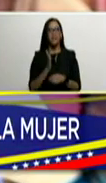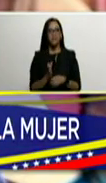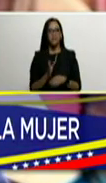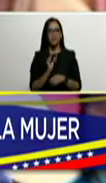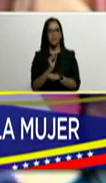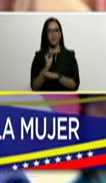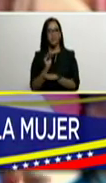prevenir.